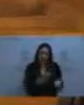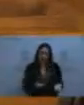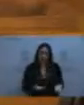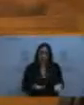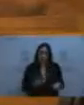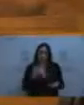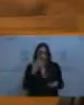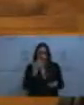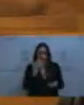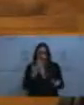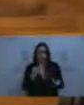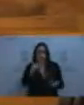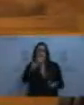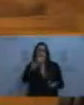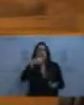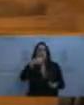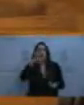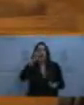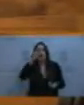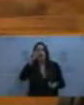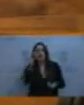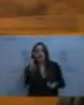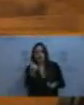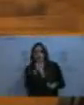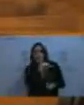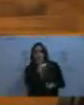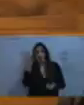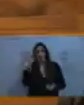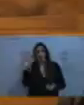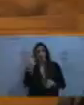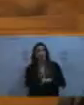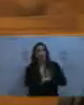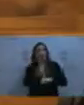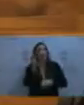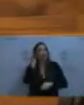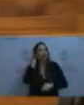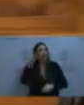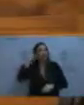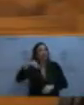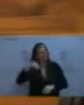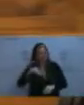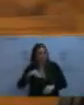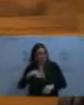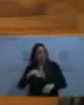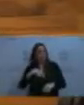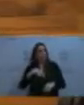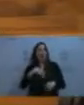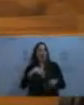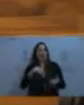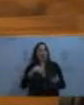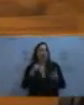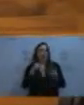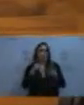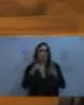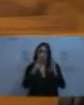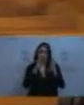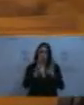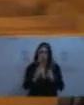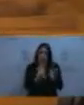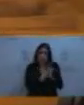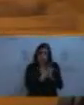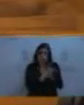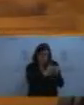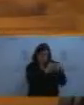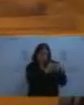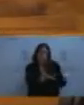primero, SOGEPSA. La semana pasada estuvo aquí la señora consejera, presidenta del Consejo de Administración, compañera suya, y